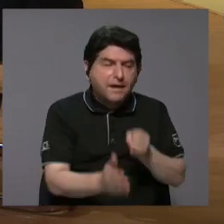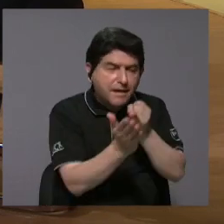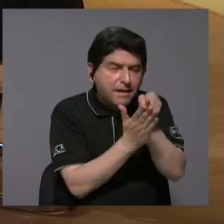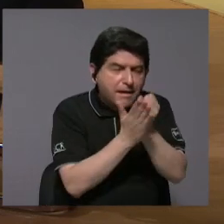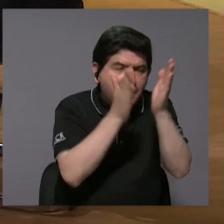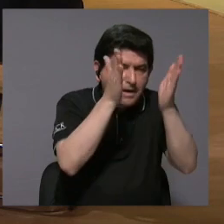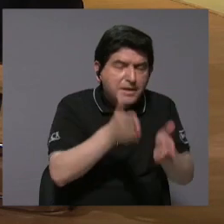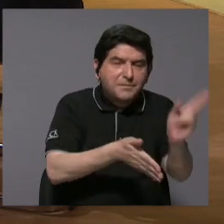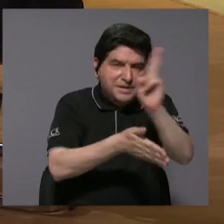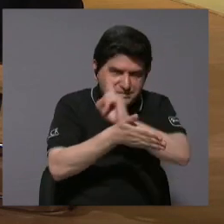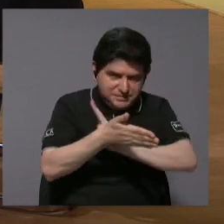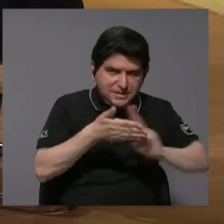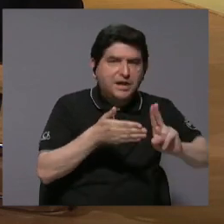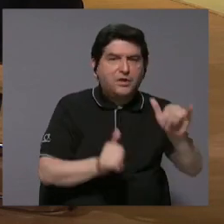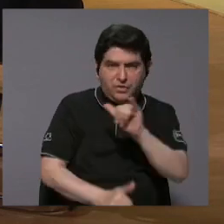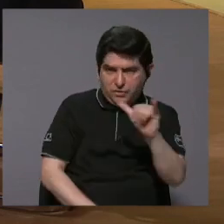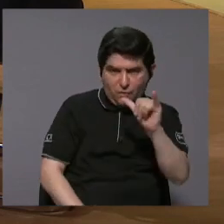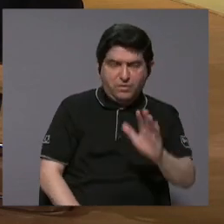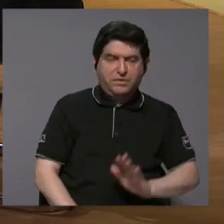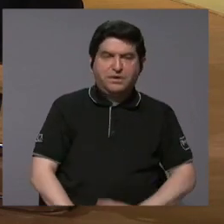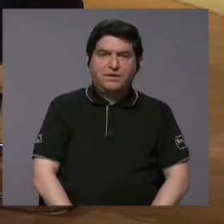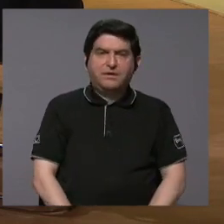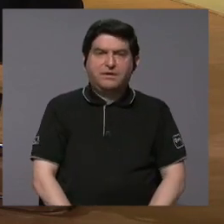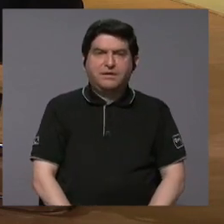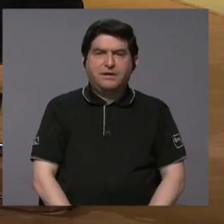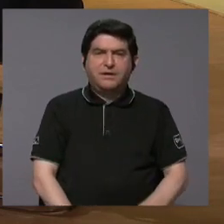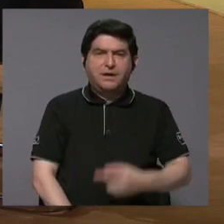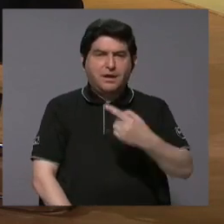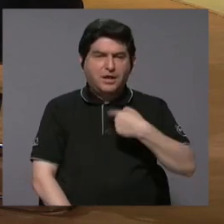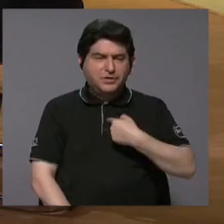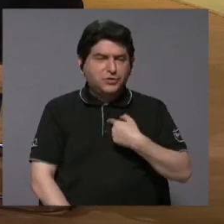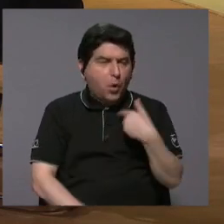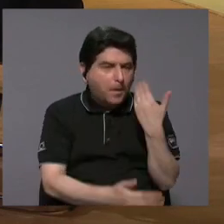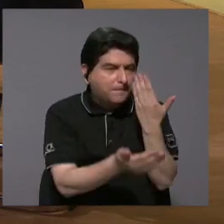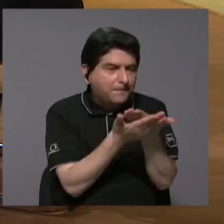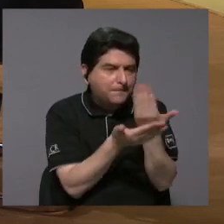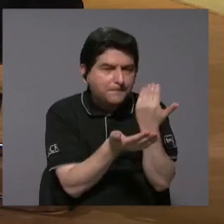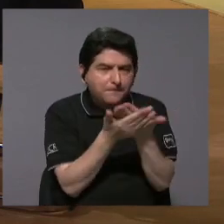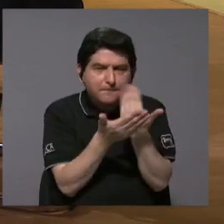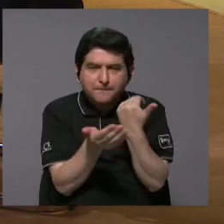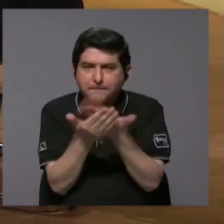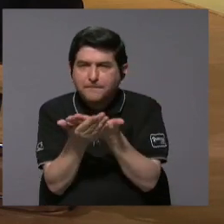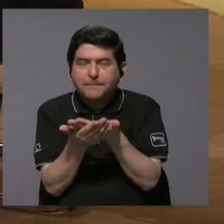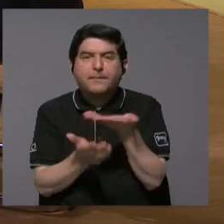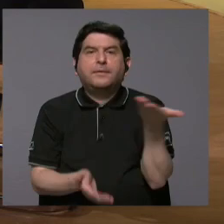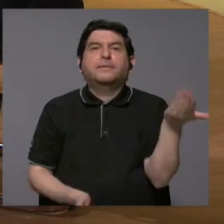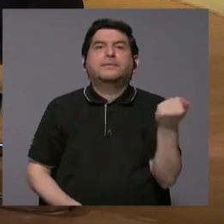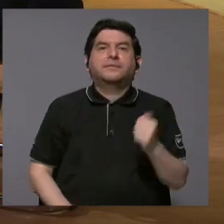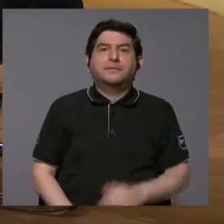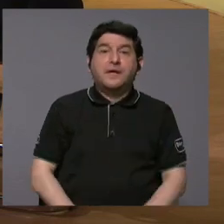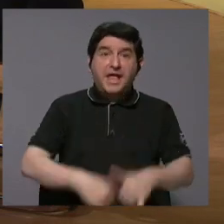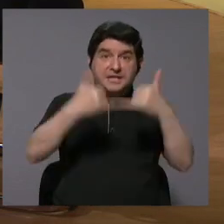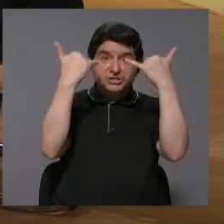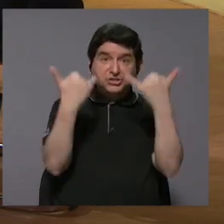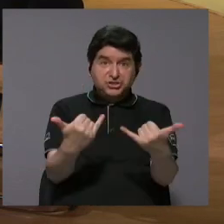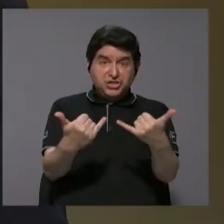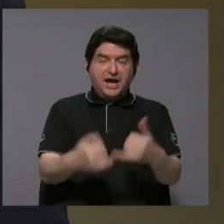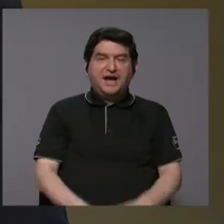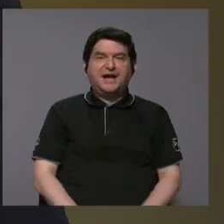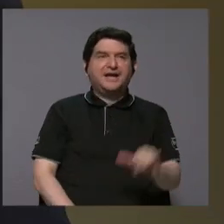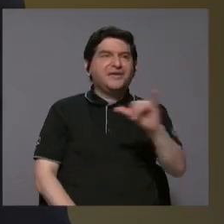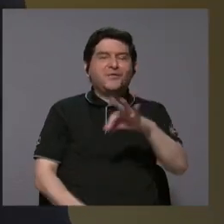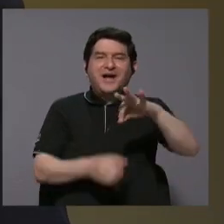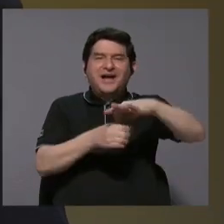investigador universitario, lo que yo estoy constatando es que una vez que se plantan las